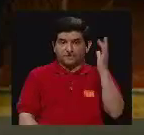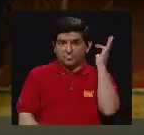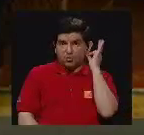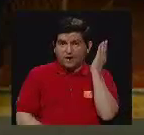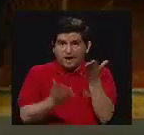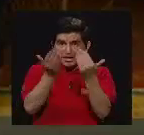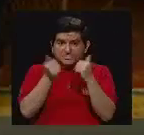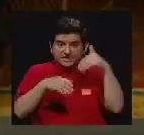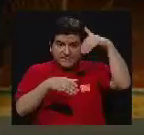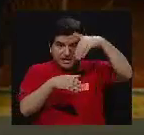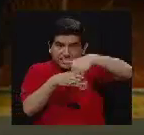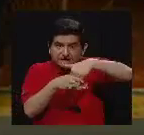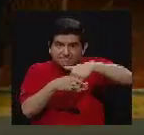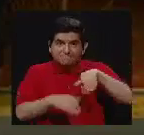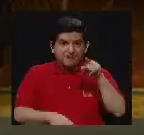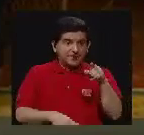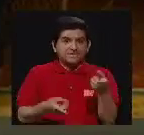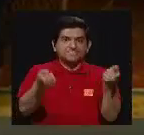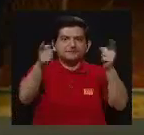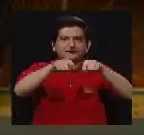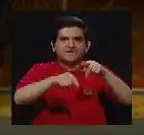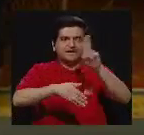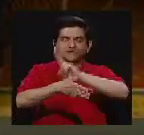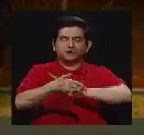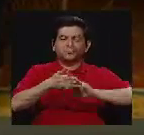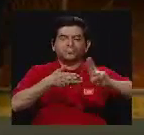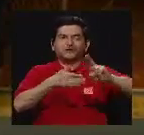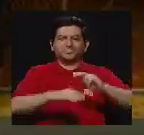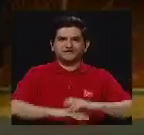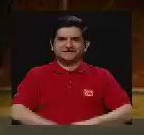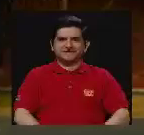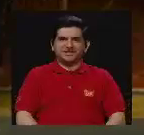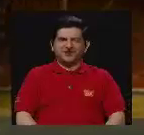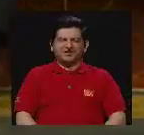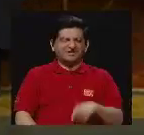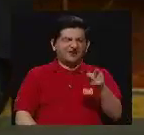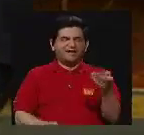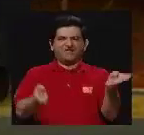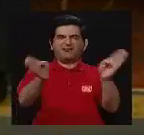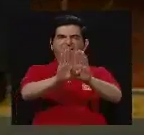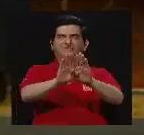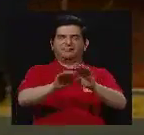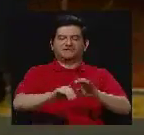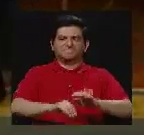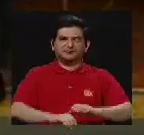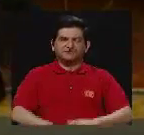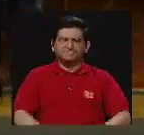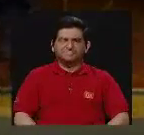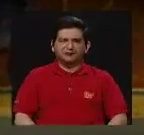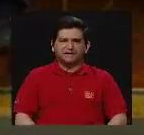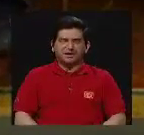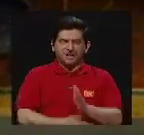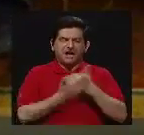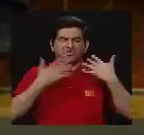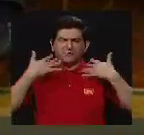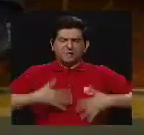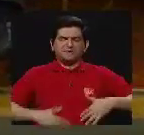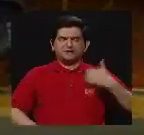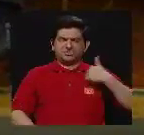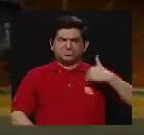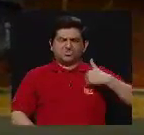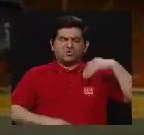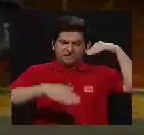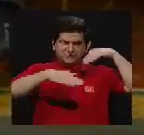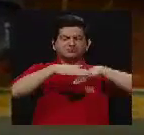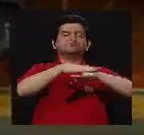Cuando las mujeres quisieron ingresar a las universidades, les cerraban las puertas. Unas se vestían de hombres